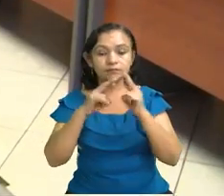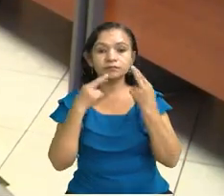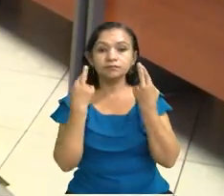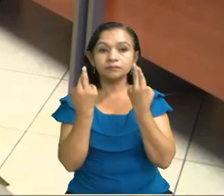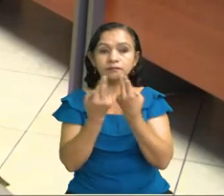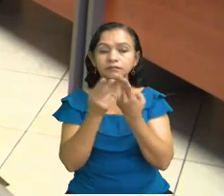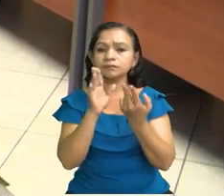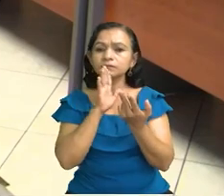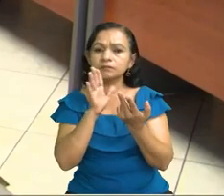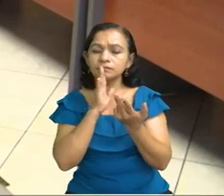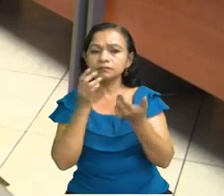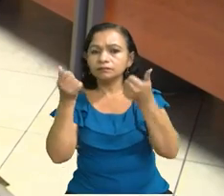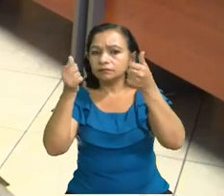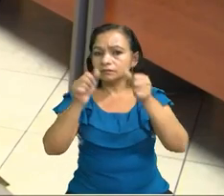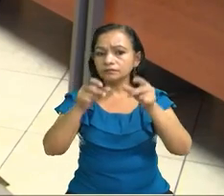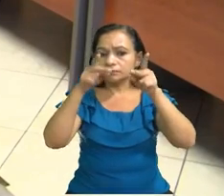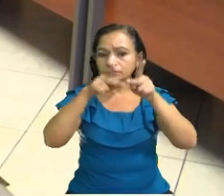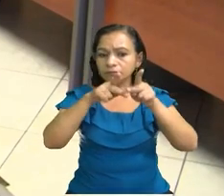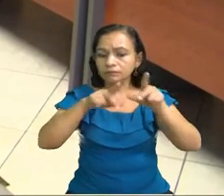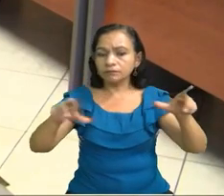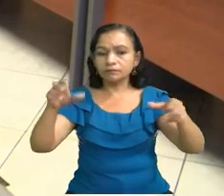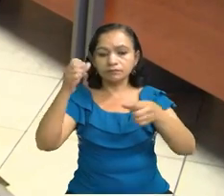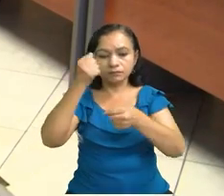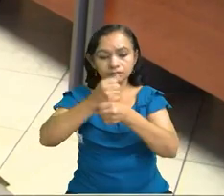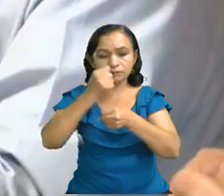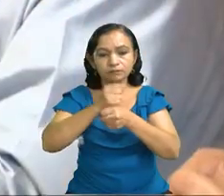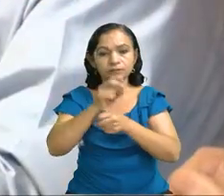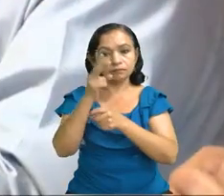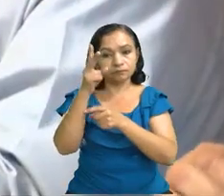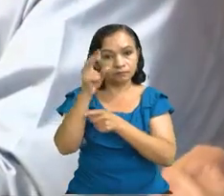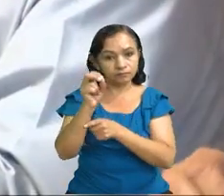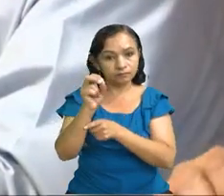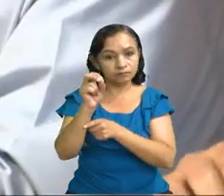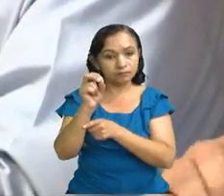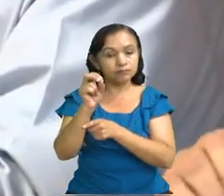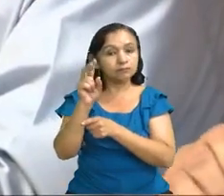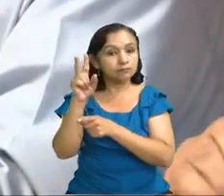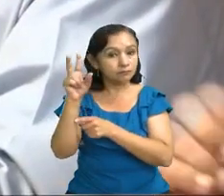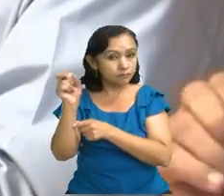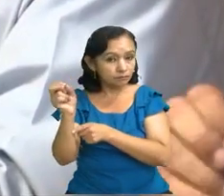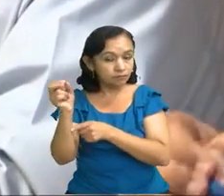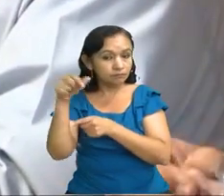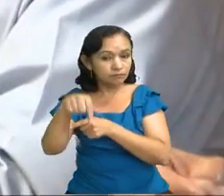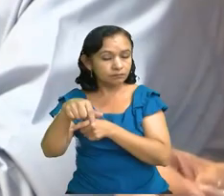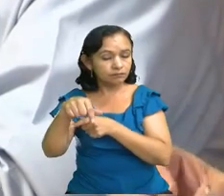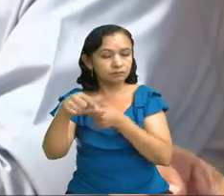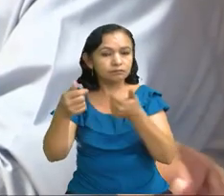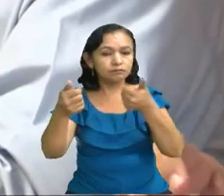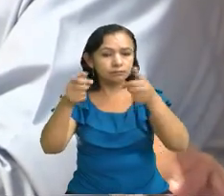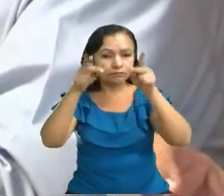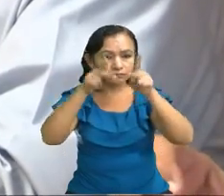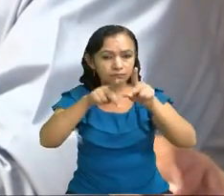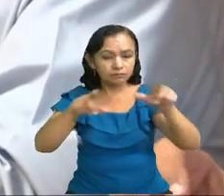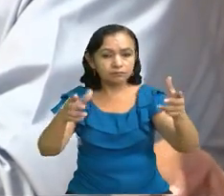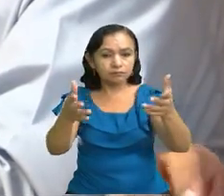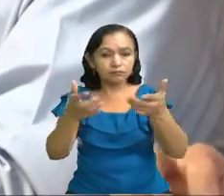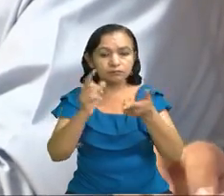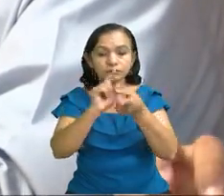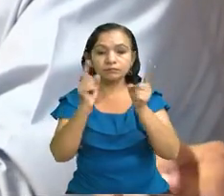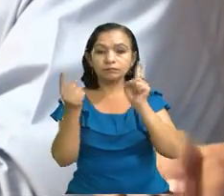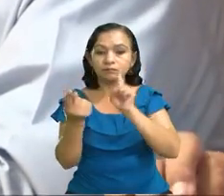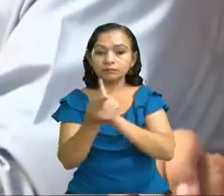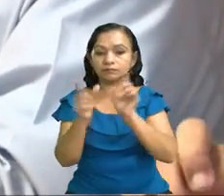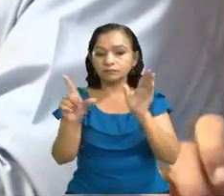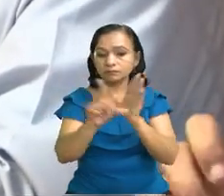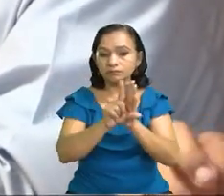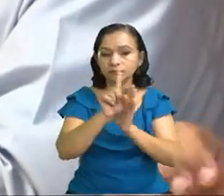mañana para discutir y aprobar su Plan de Trabajo 2020. Entre su planeación, este órgano legislativo propone reformar la